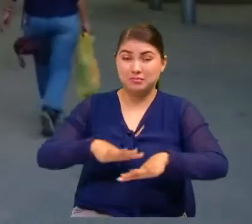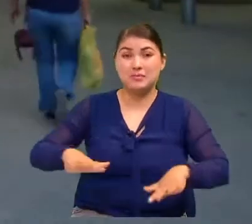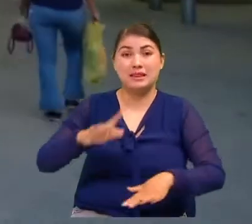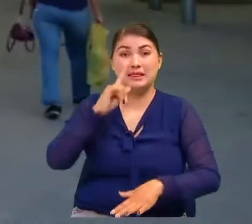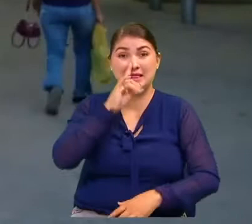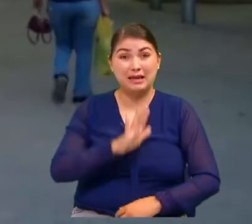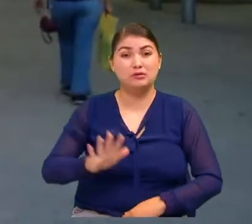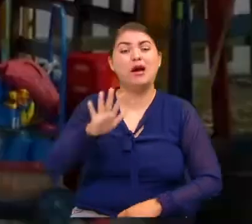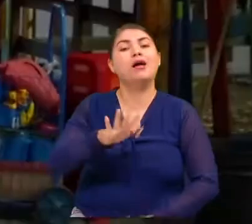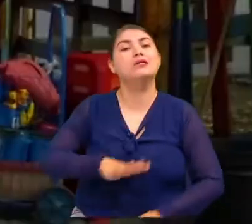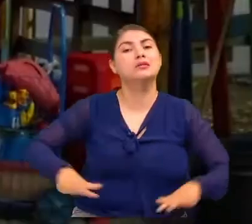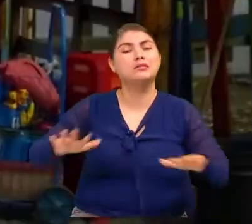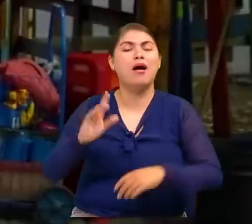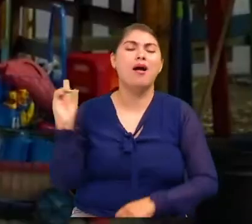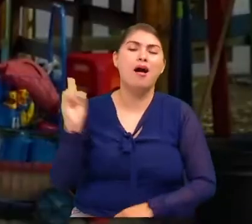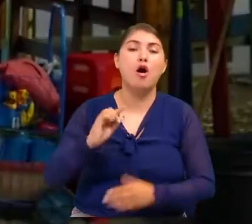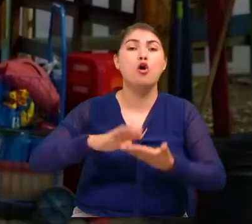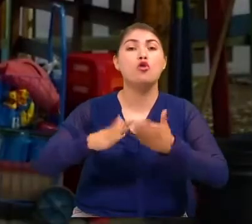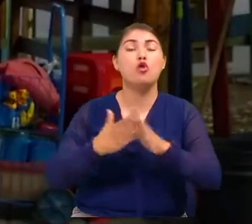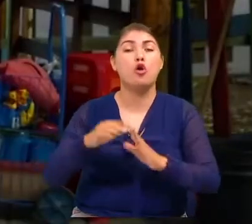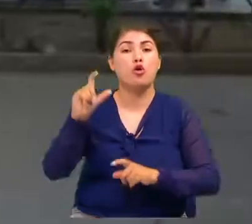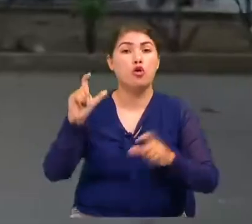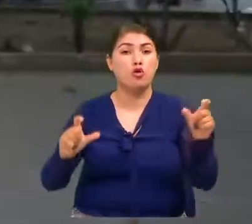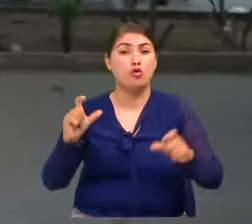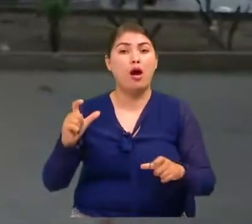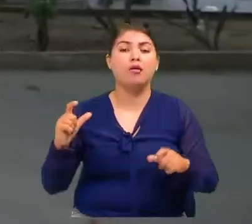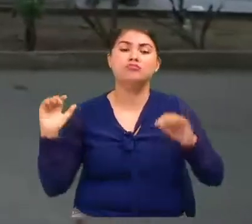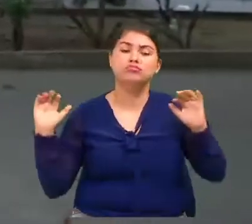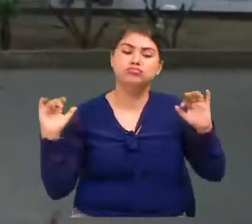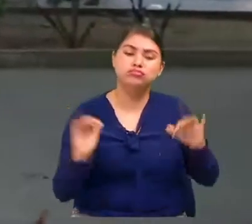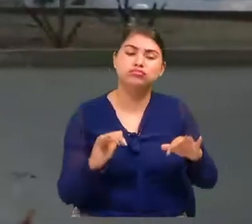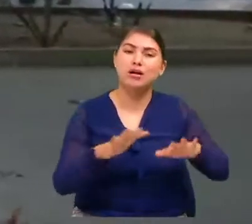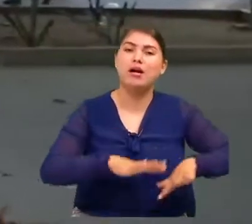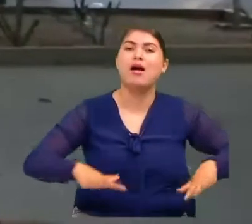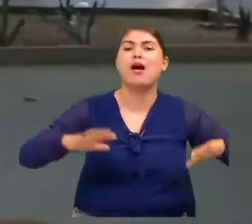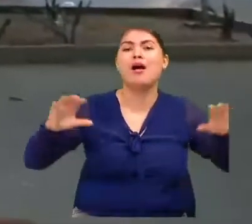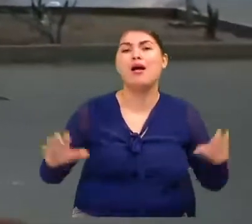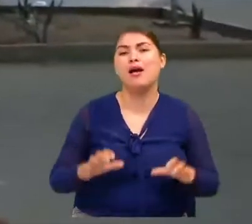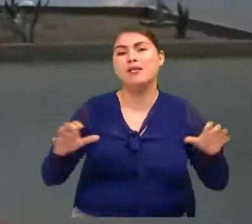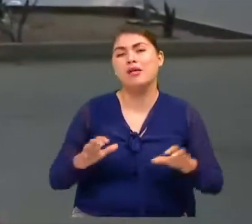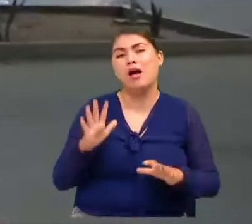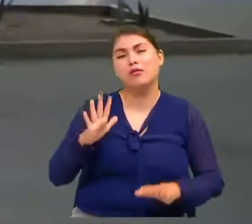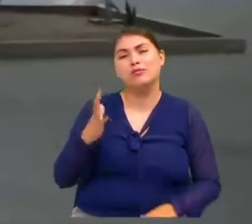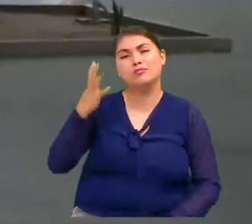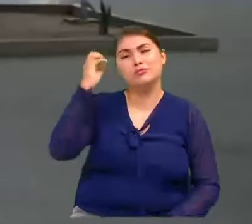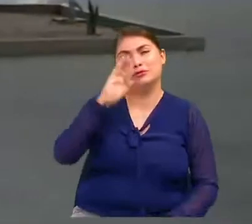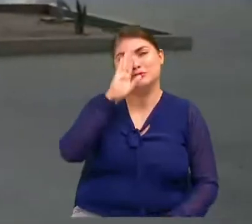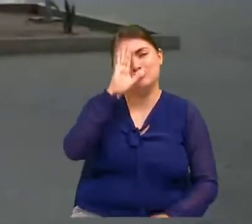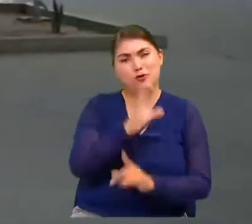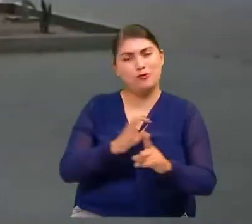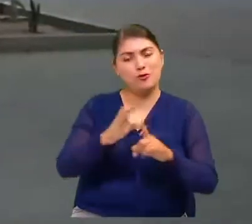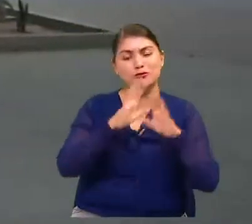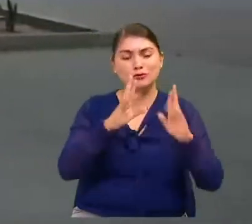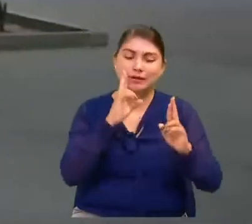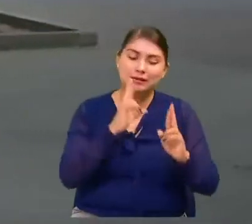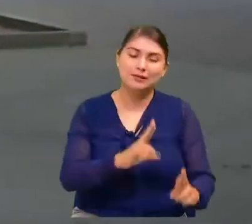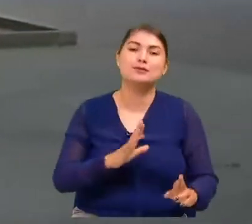es un espacio en el que por años la comunidad cucuteña se ha reunido en torno a actividades tradicionales un lugar representativo de nuestra